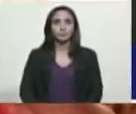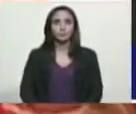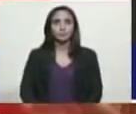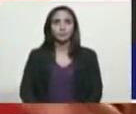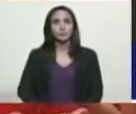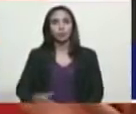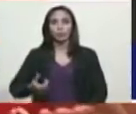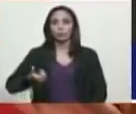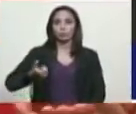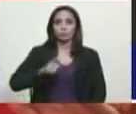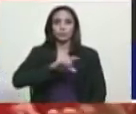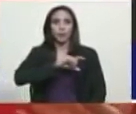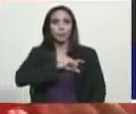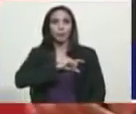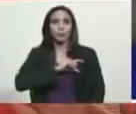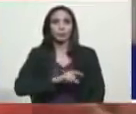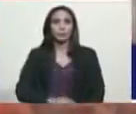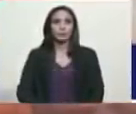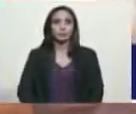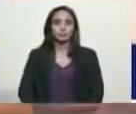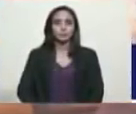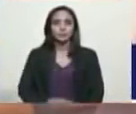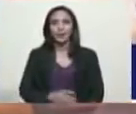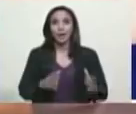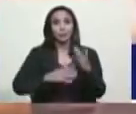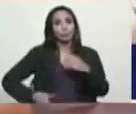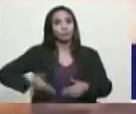su chapa y su hierro.